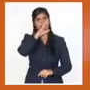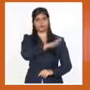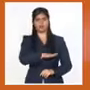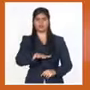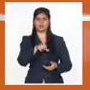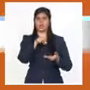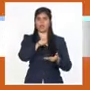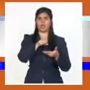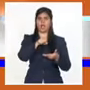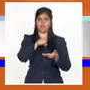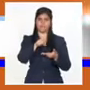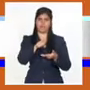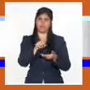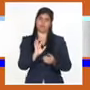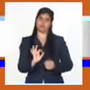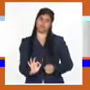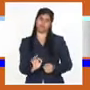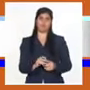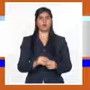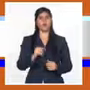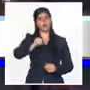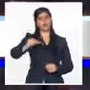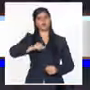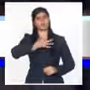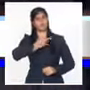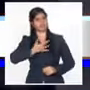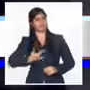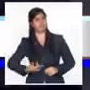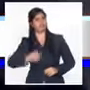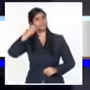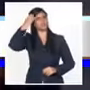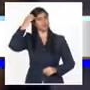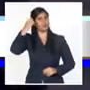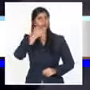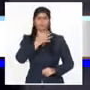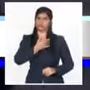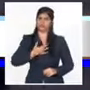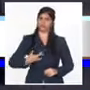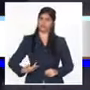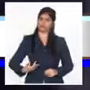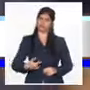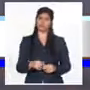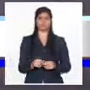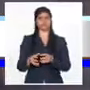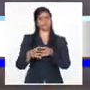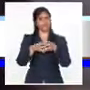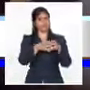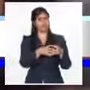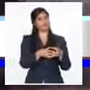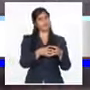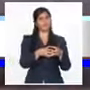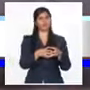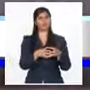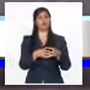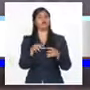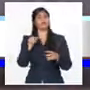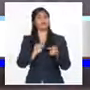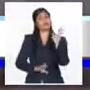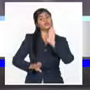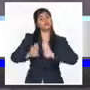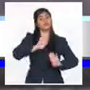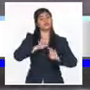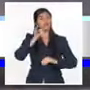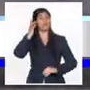movilizar a la opinión pública y los gobiernos de cada país este movimiento visibiliza los atropellos que sufren las mujeres en todo el